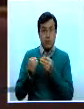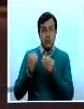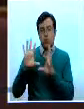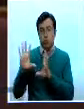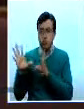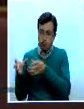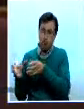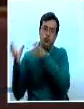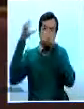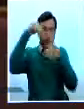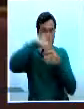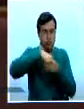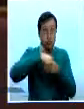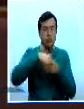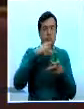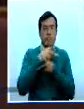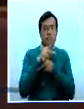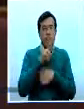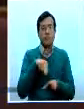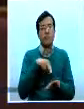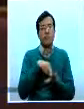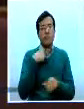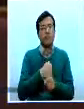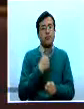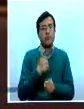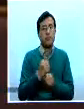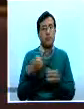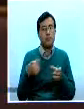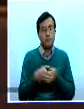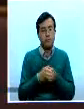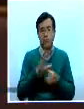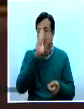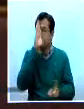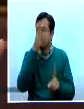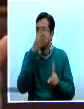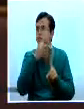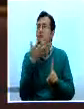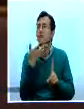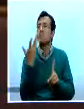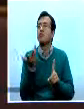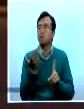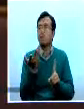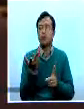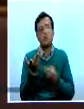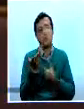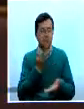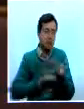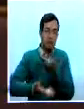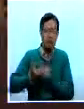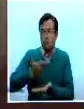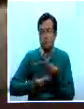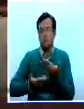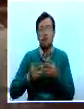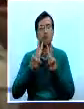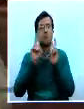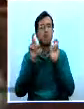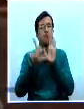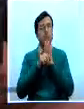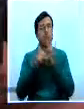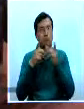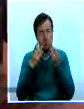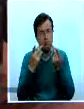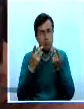integrado dentro de este consejo nacional del trabajo que tiene como objetivo el tener el diálogo tripartito para la aplicación de políticas públicas porque es